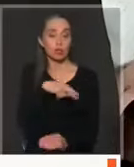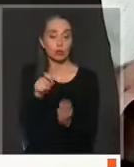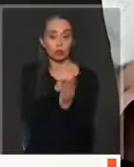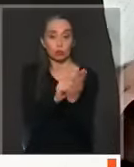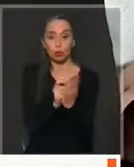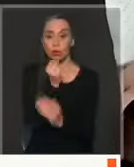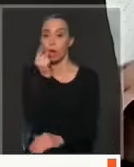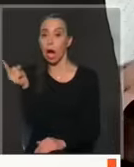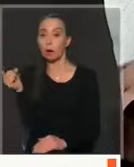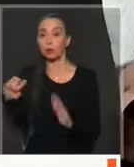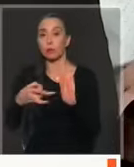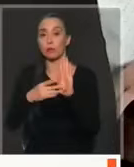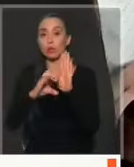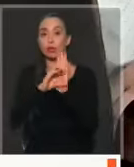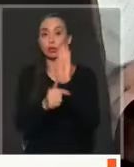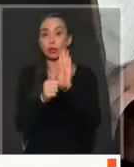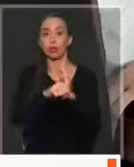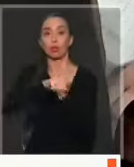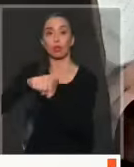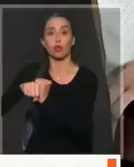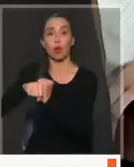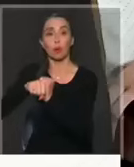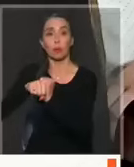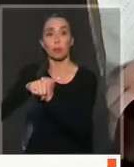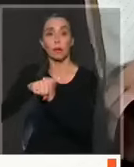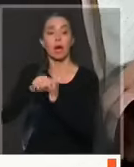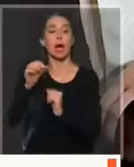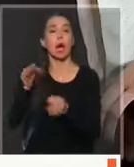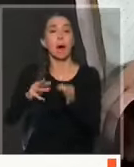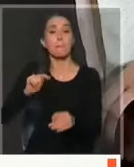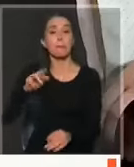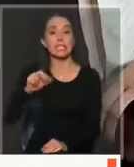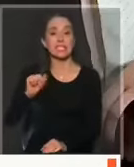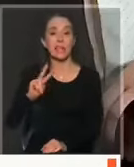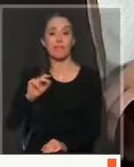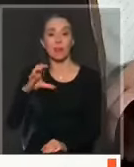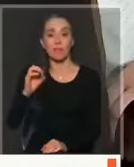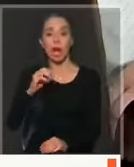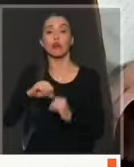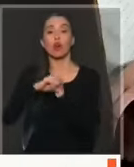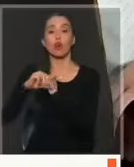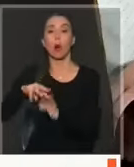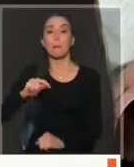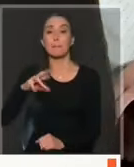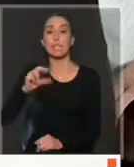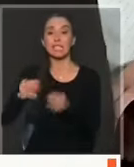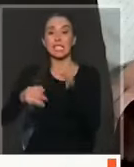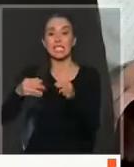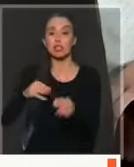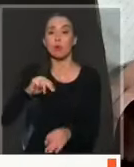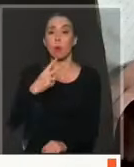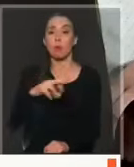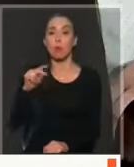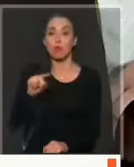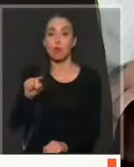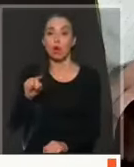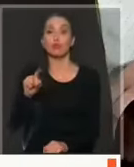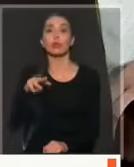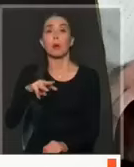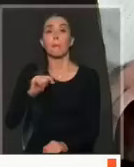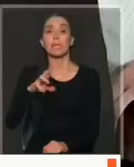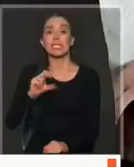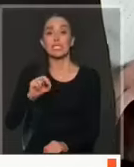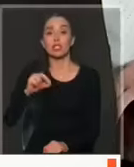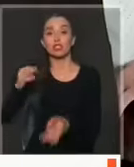acusación constitucional en contra de la ministra Ángela Vivanco y el ministro Sergio Muñoz. En relación al ministro Matus,